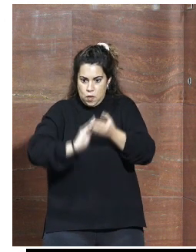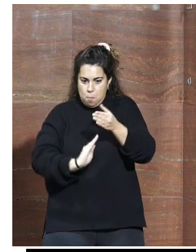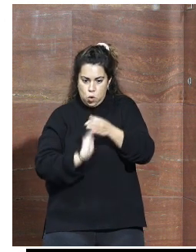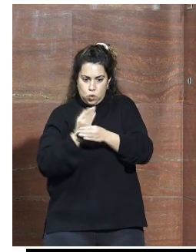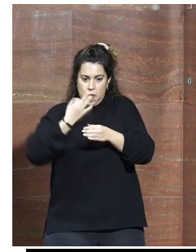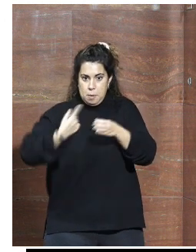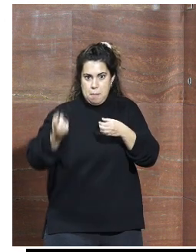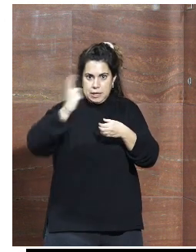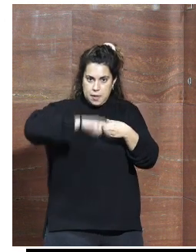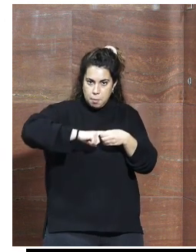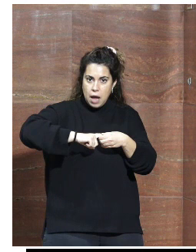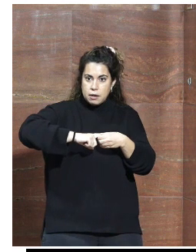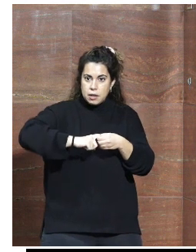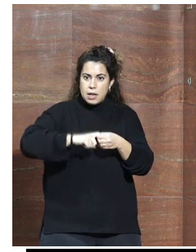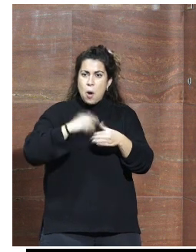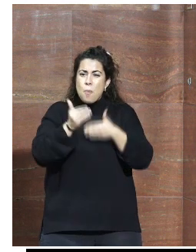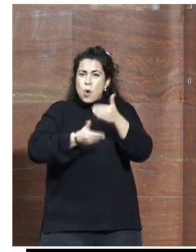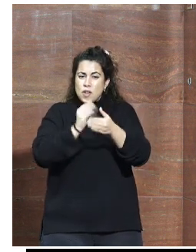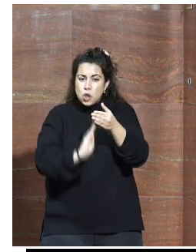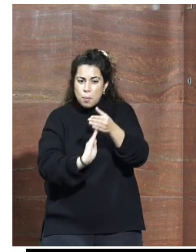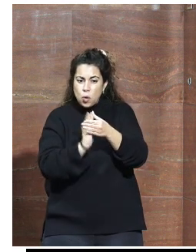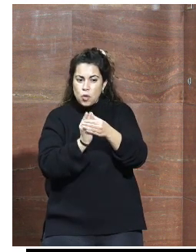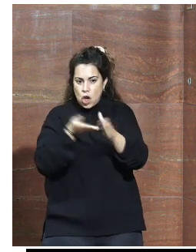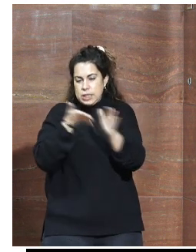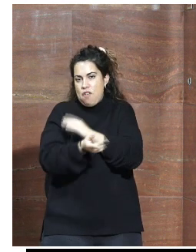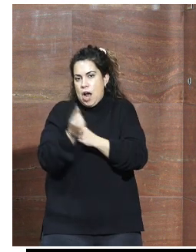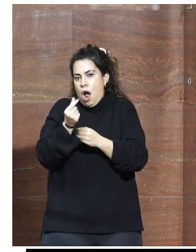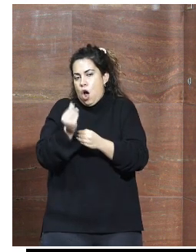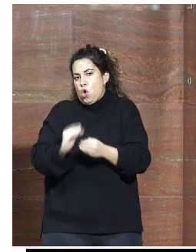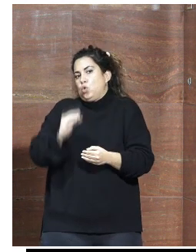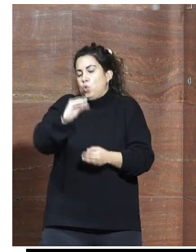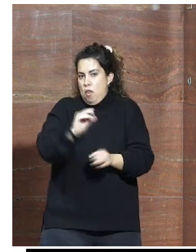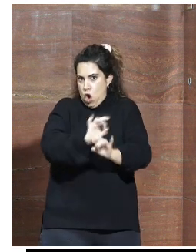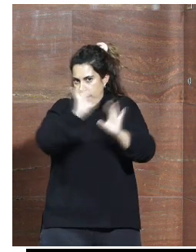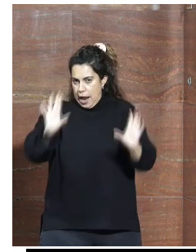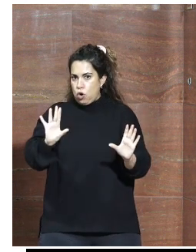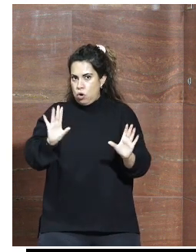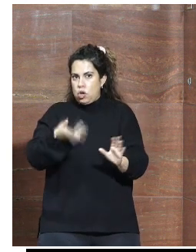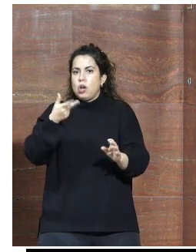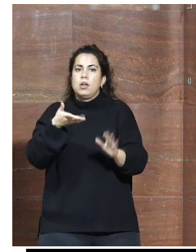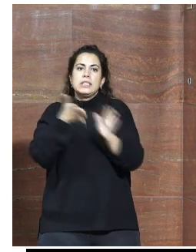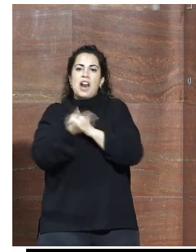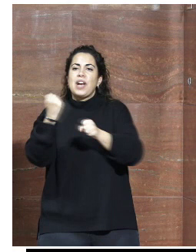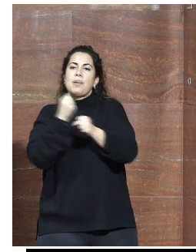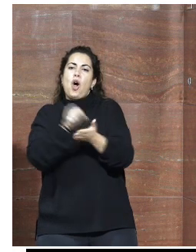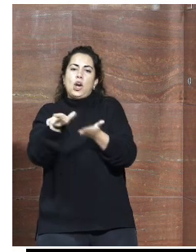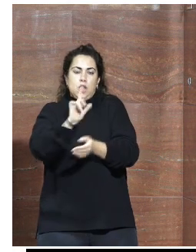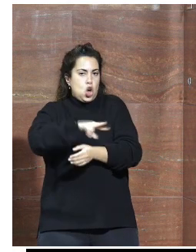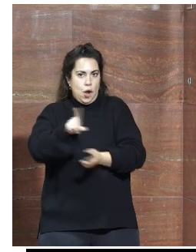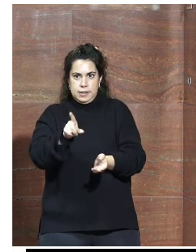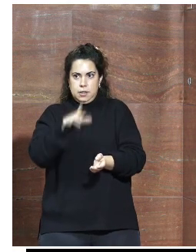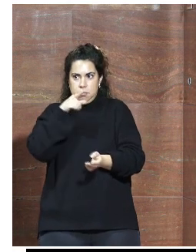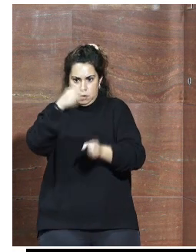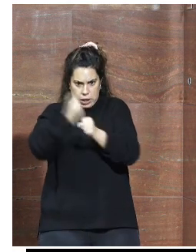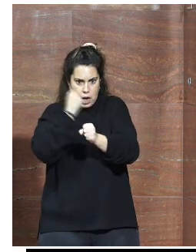Cuando decimos en el proceso de producción quiere decir que cobren, ¿eh? O sea, no se trata aquí de vivir y de trabajar gratis, que cobren, o sea, porque están haciendo un